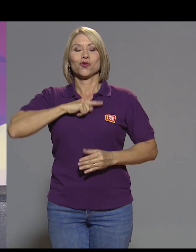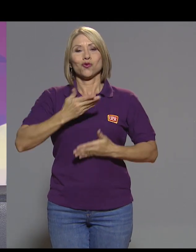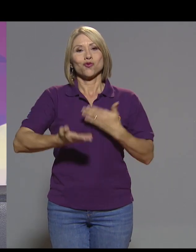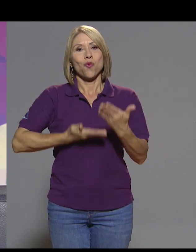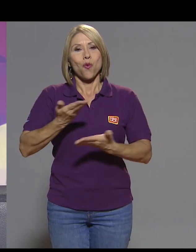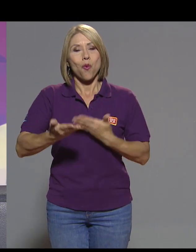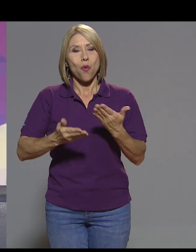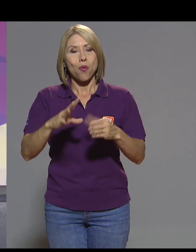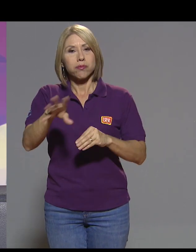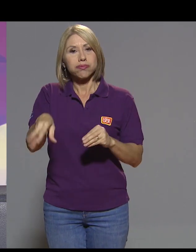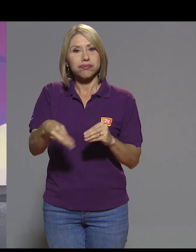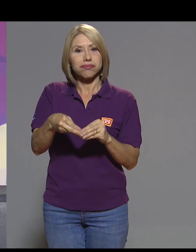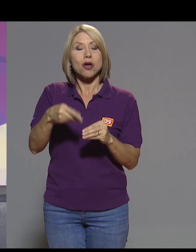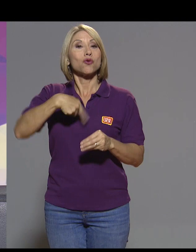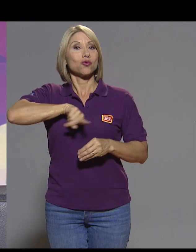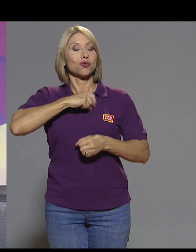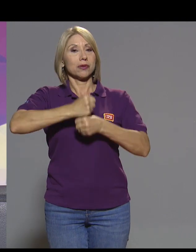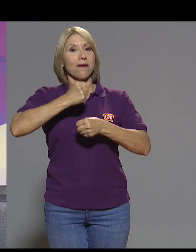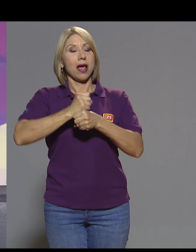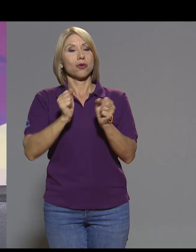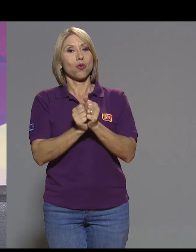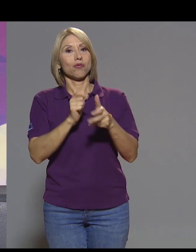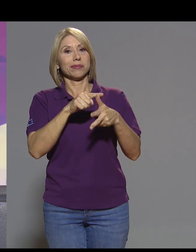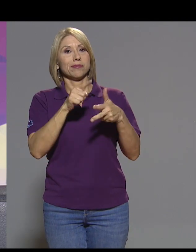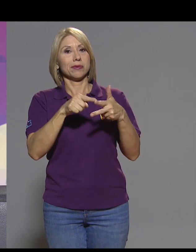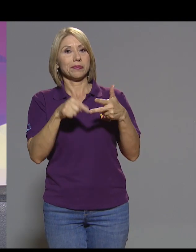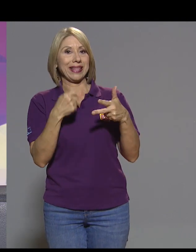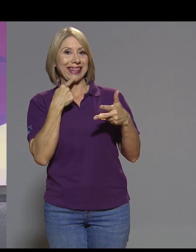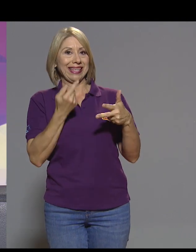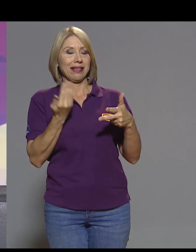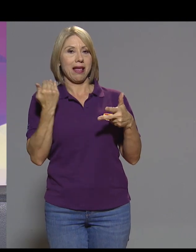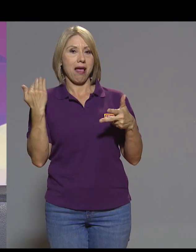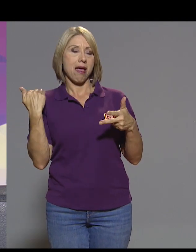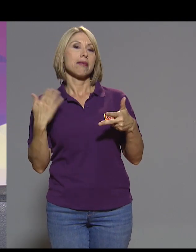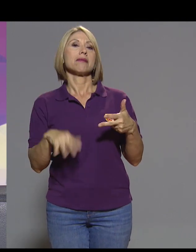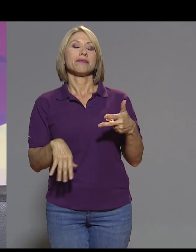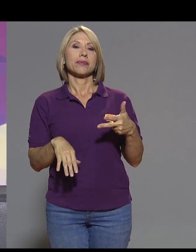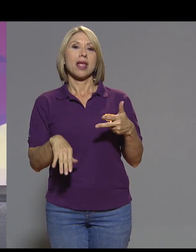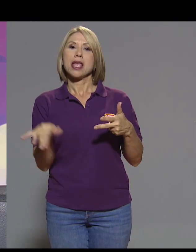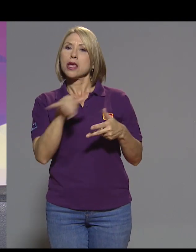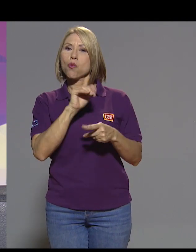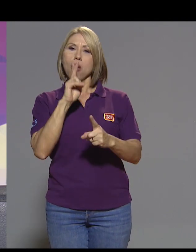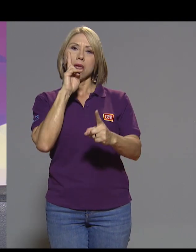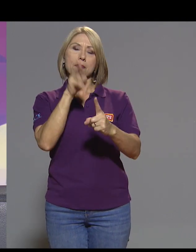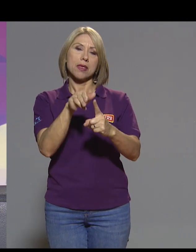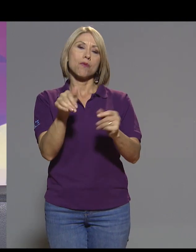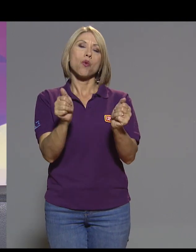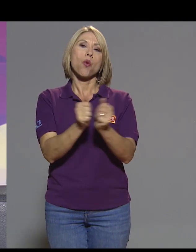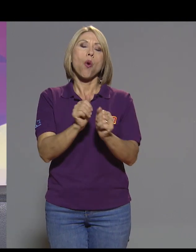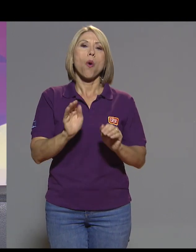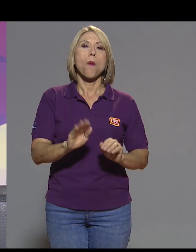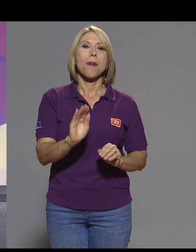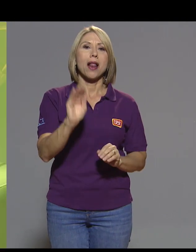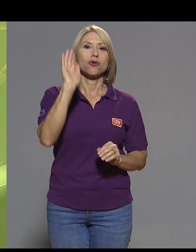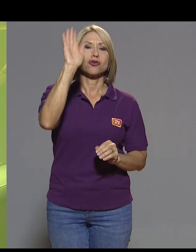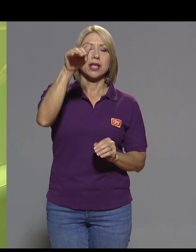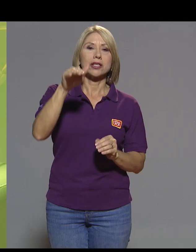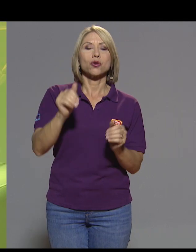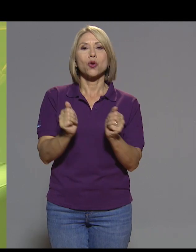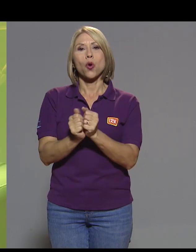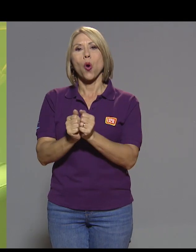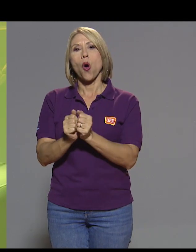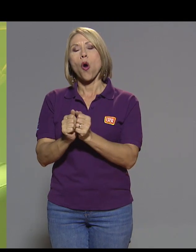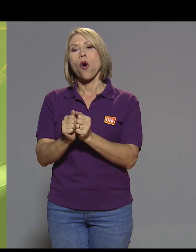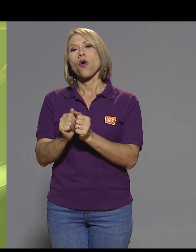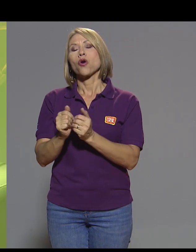estamos trabajando esos esas tres disciplinas igual en el mismo esquema de lo que es baloncesto hecho de verdad tratando de